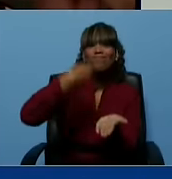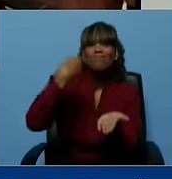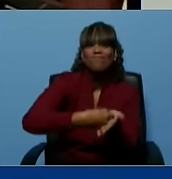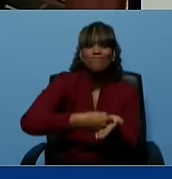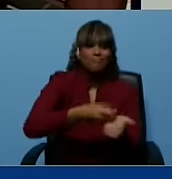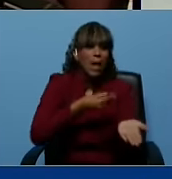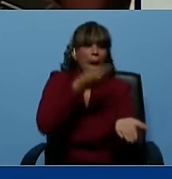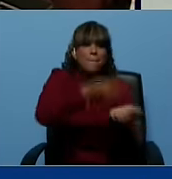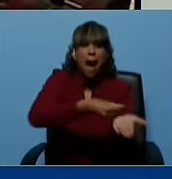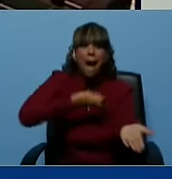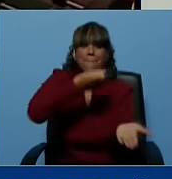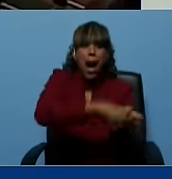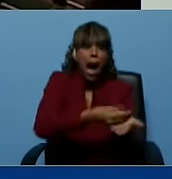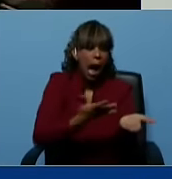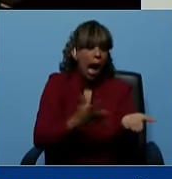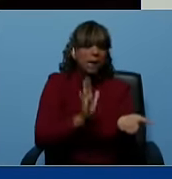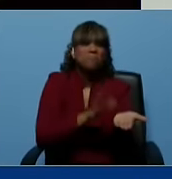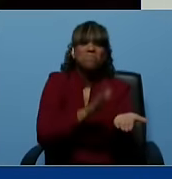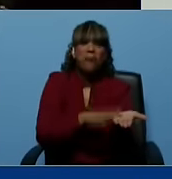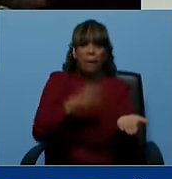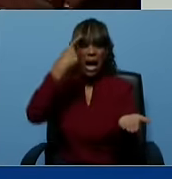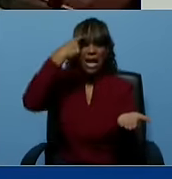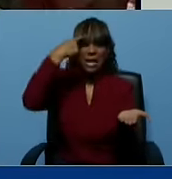Billete sobre billete. ¿Para qué?